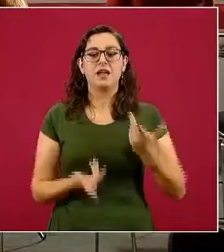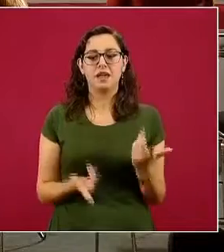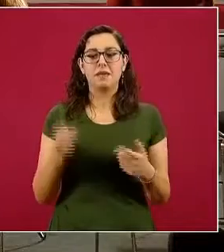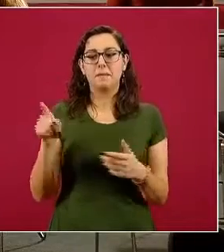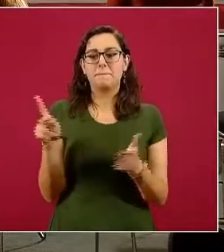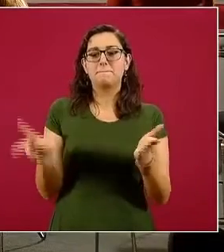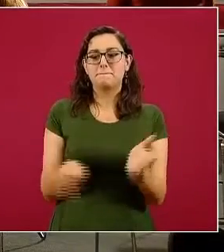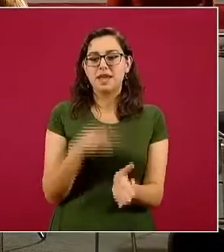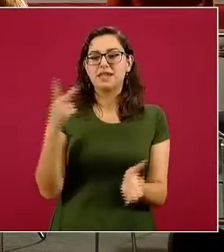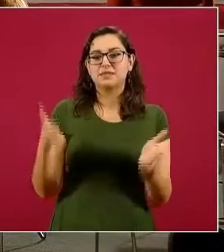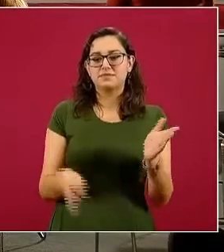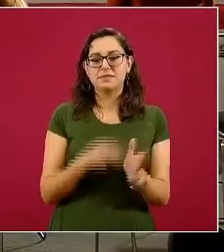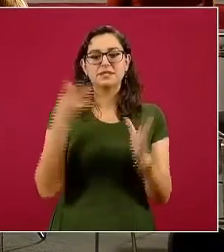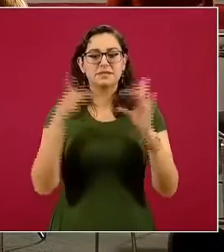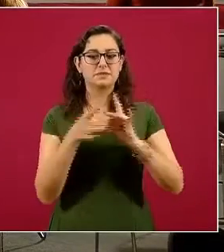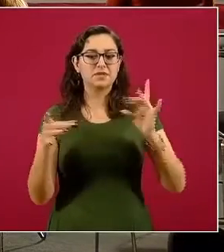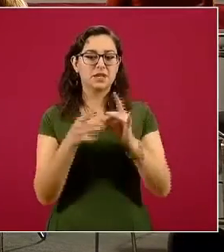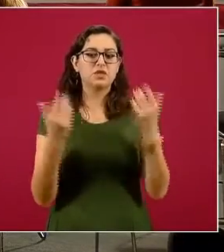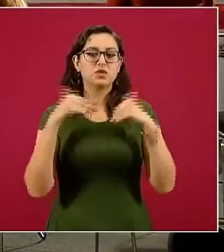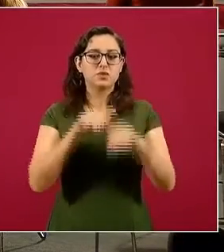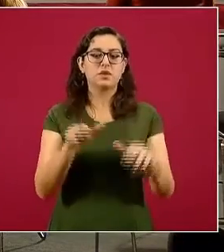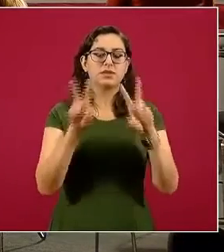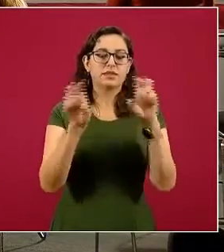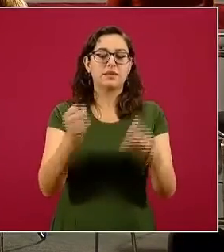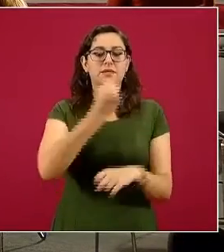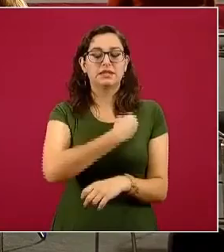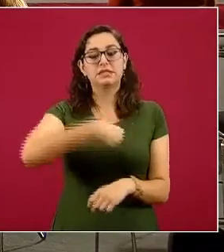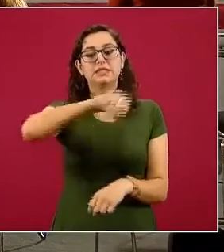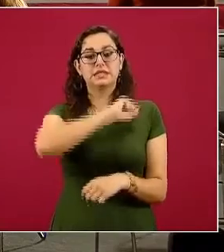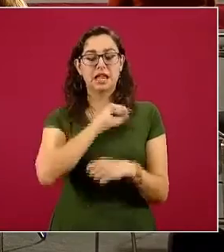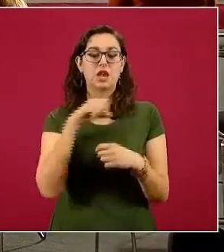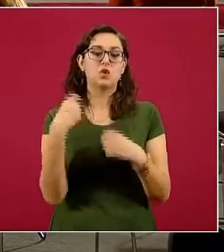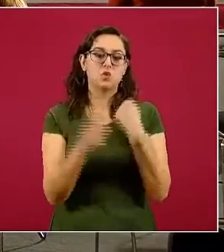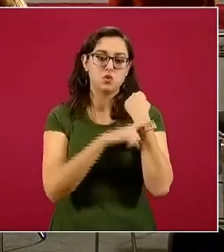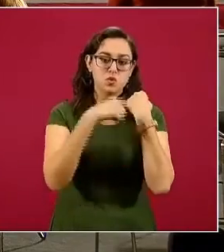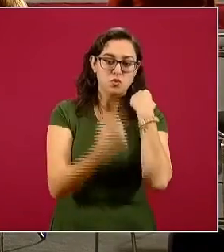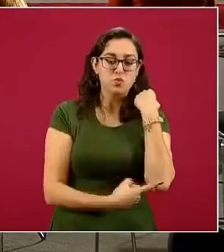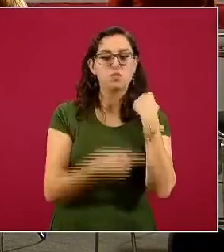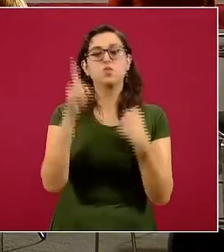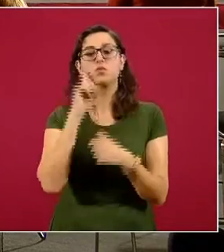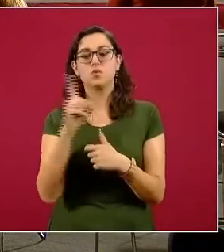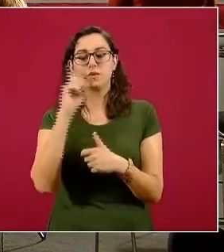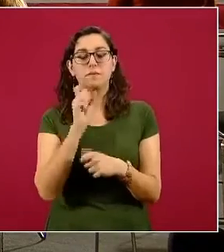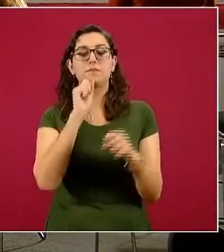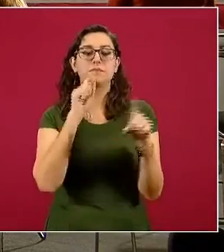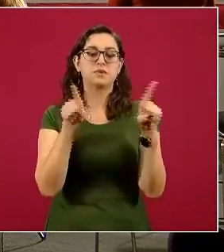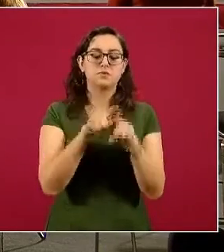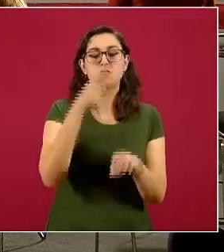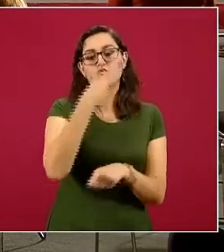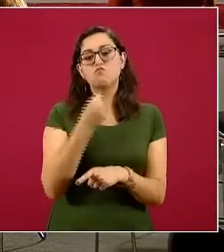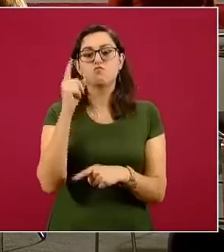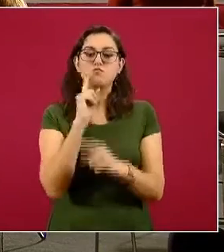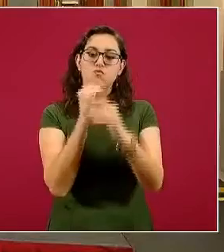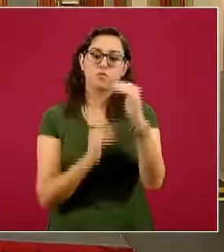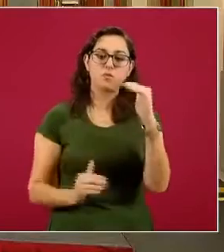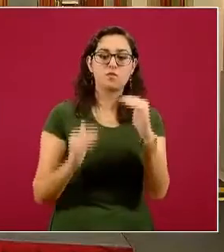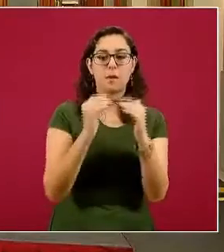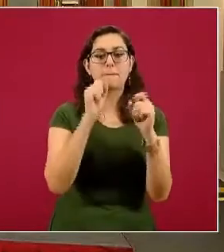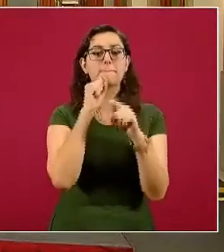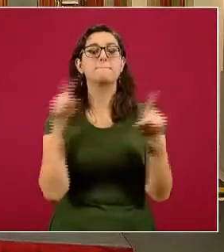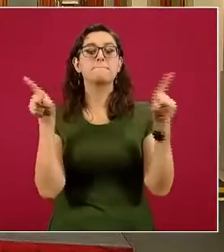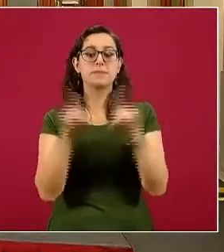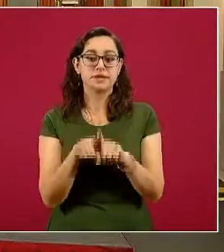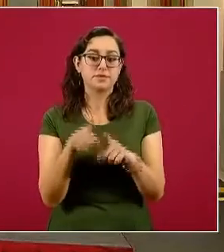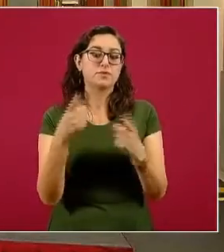distintos programas de salud reproductiva y salud de la mujer y equidad de género y prevención de violencia de género,